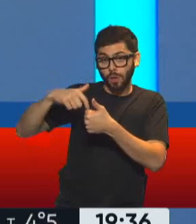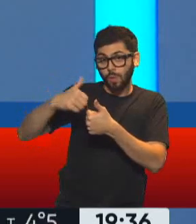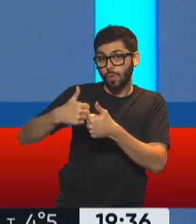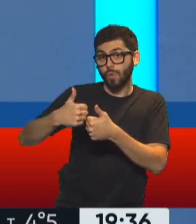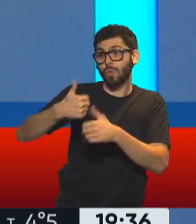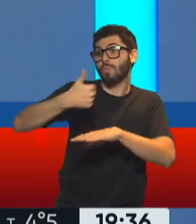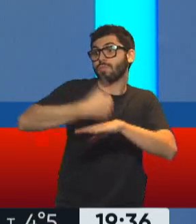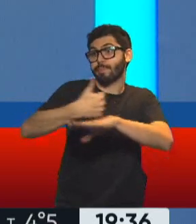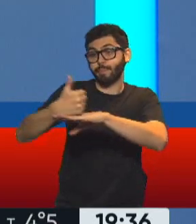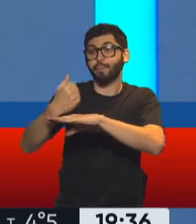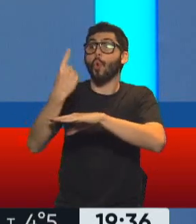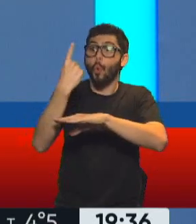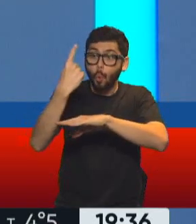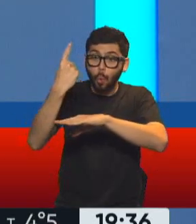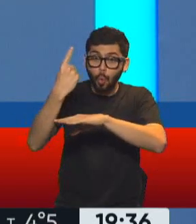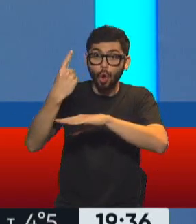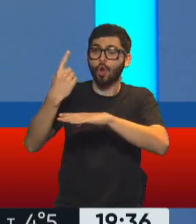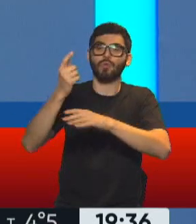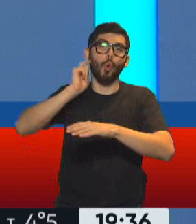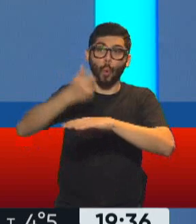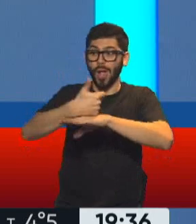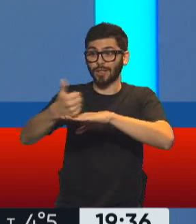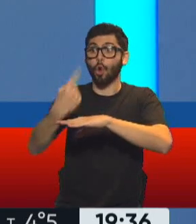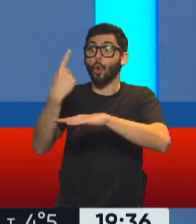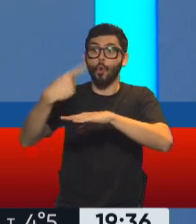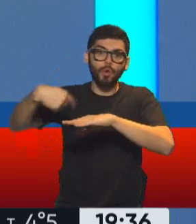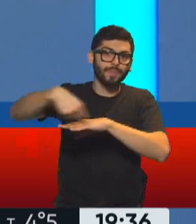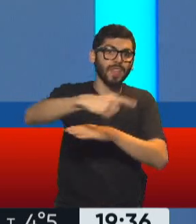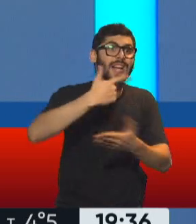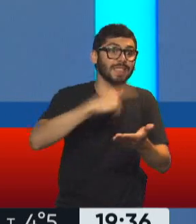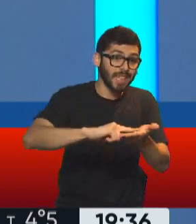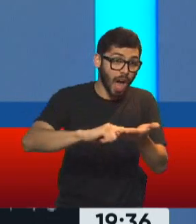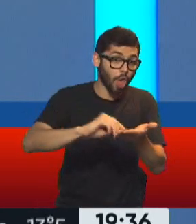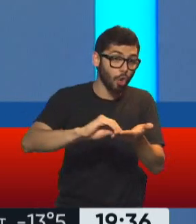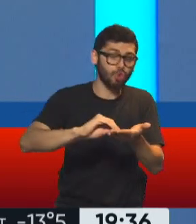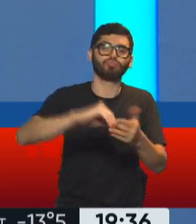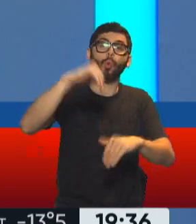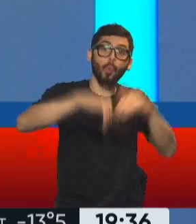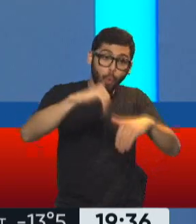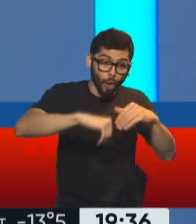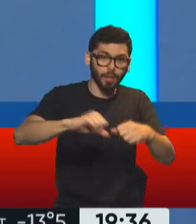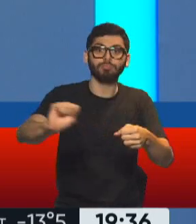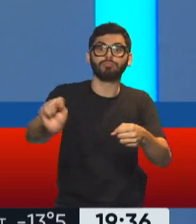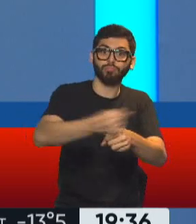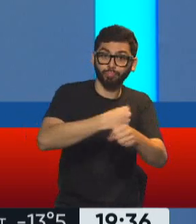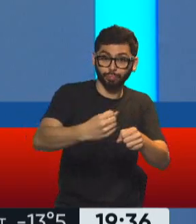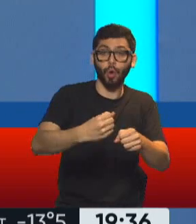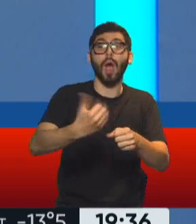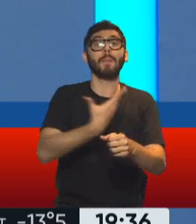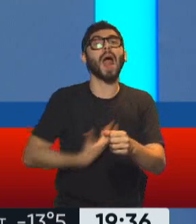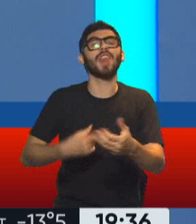los ternados, enviado el pliego al Senado de la Nación y votado en el Senado de la Nación para que el presidente lo ponga en